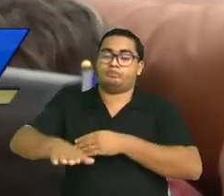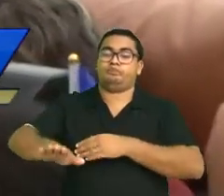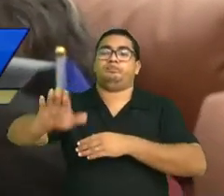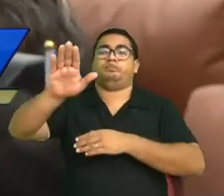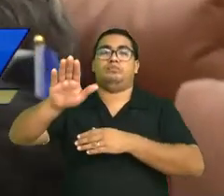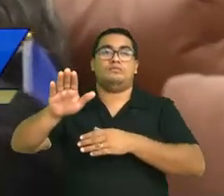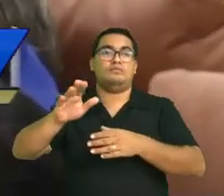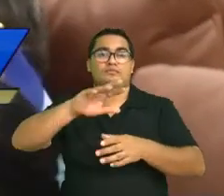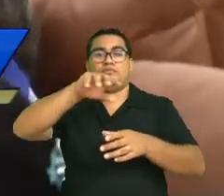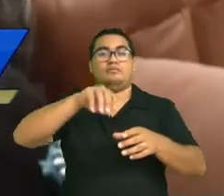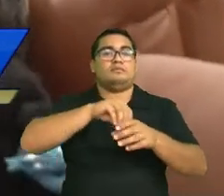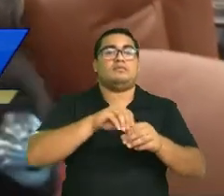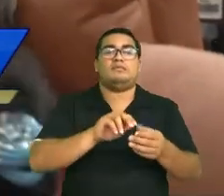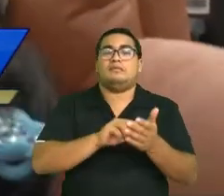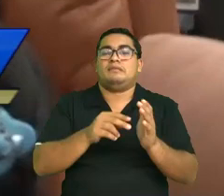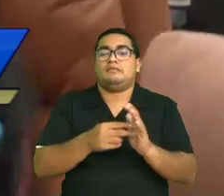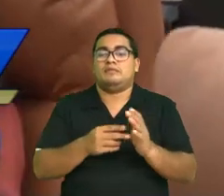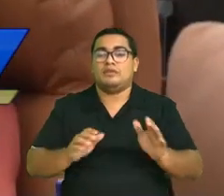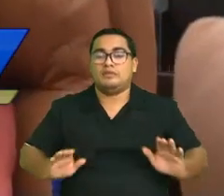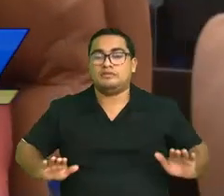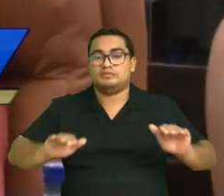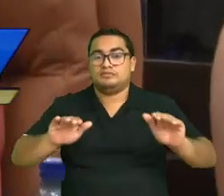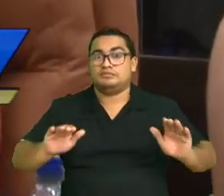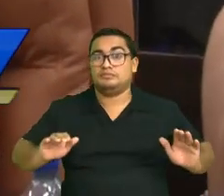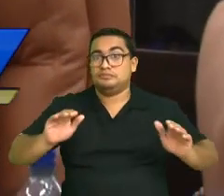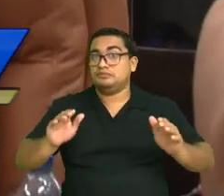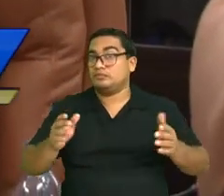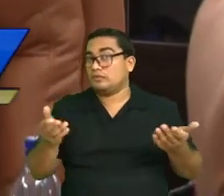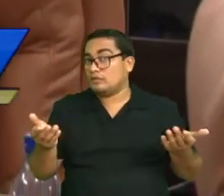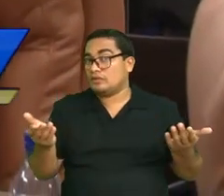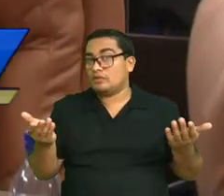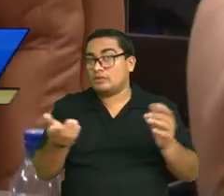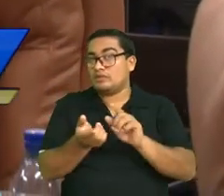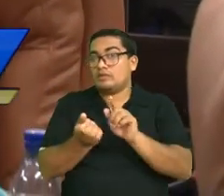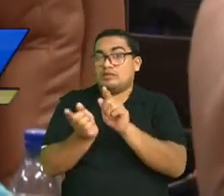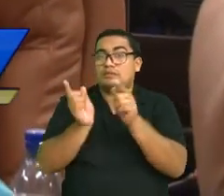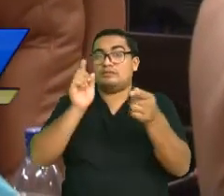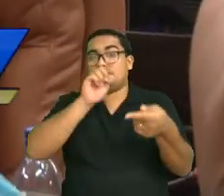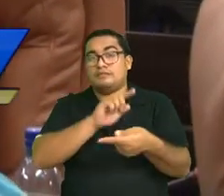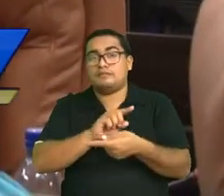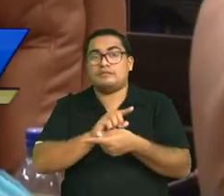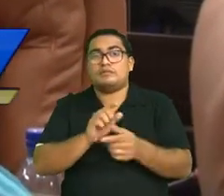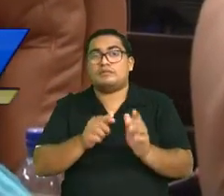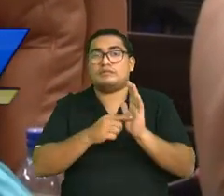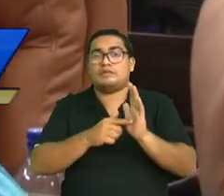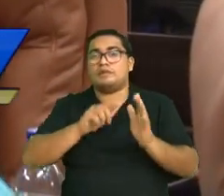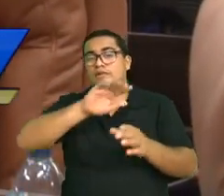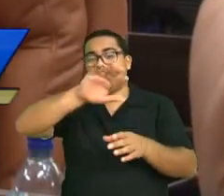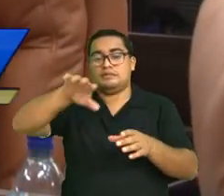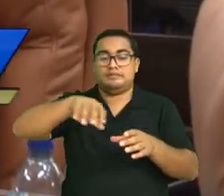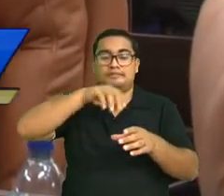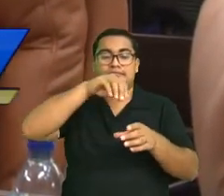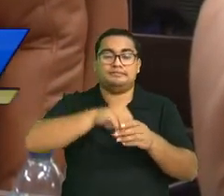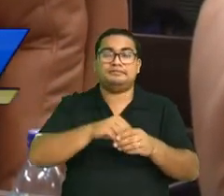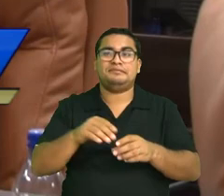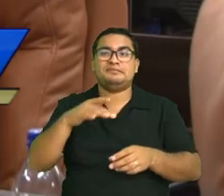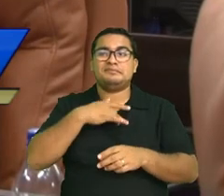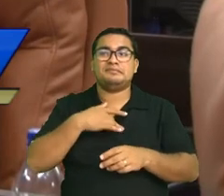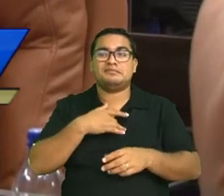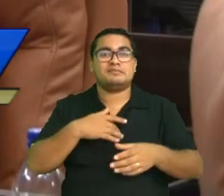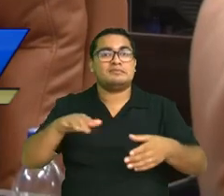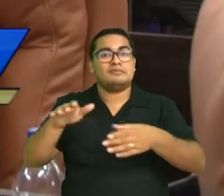ruedas. Pasamos sí, a una realidad distinta, ¿no? Que claro, inclusión sí, implica realmente un espectro más amplio. Fíjate